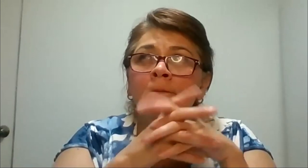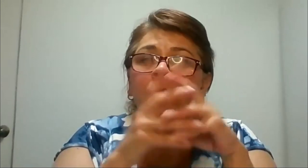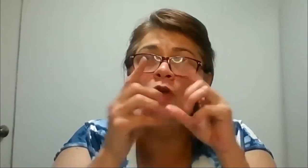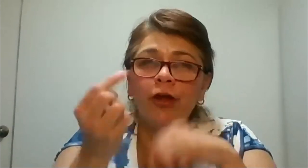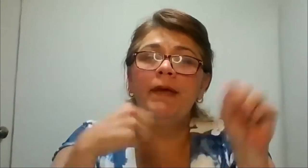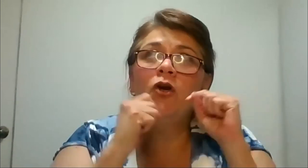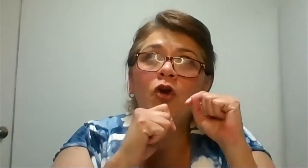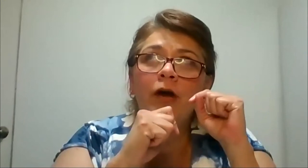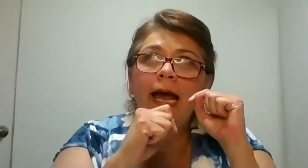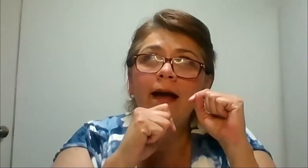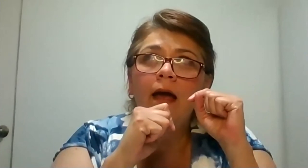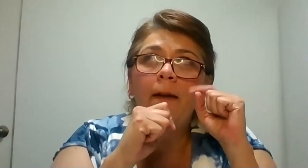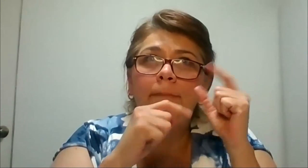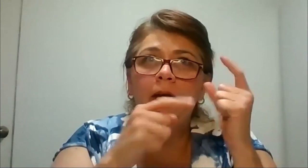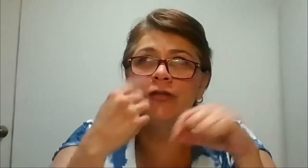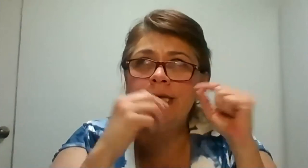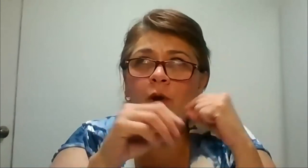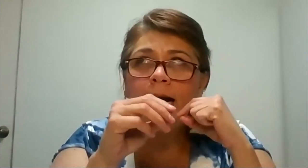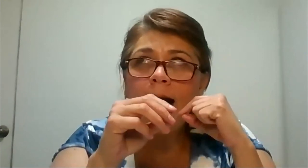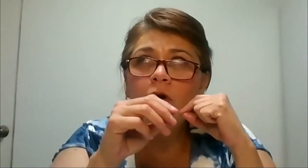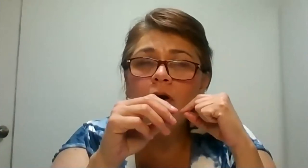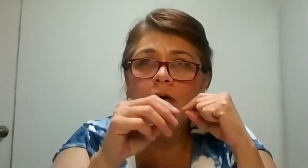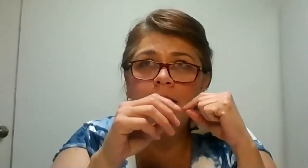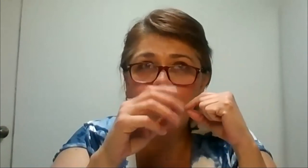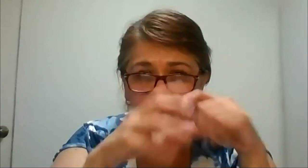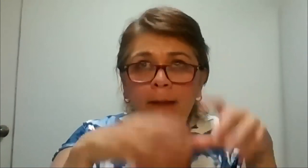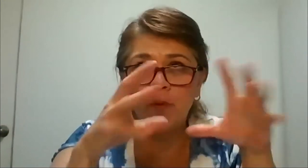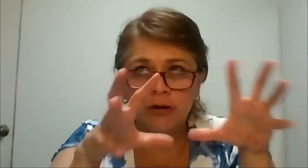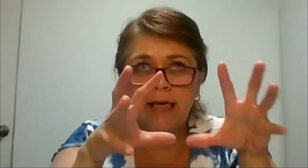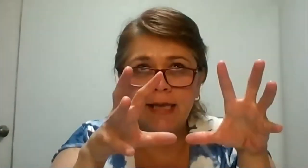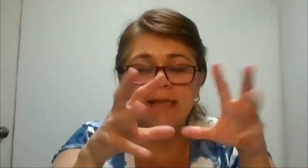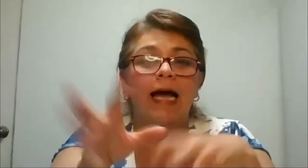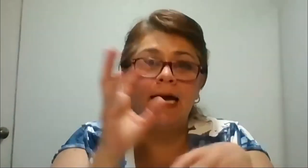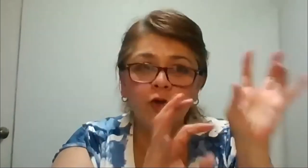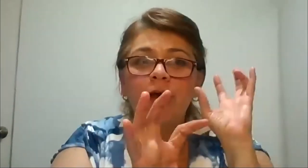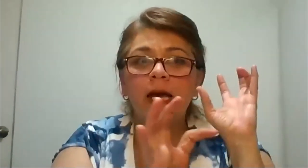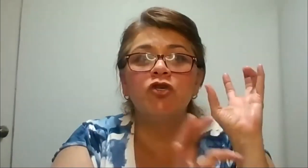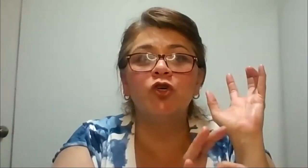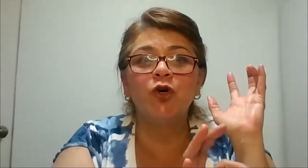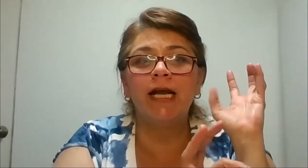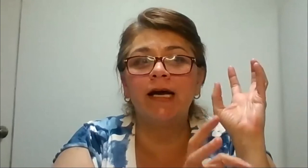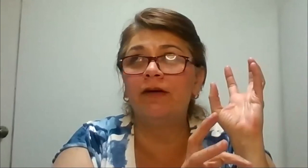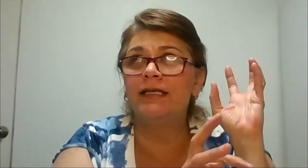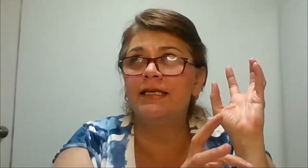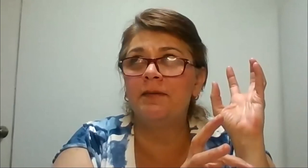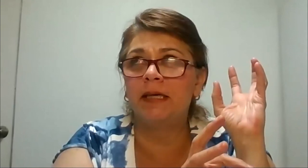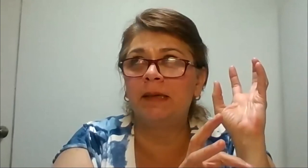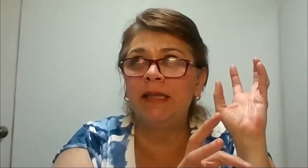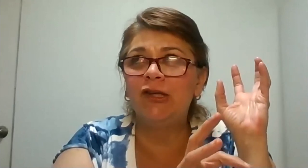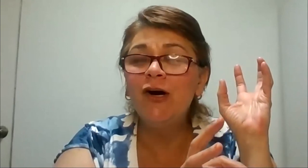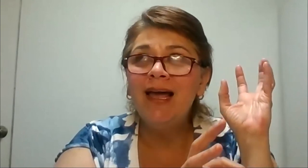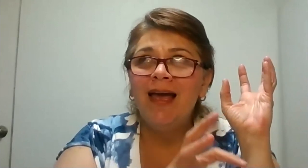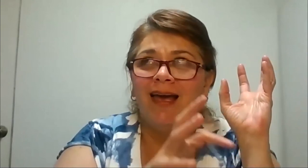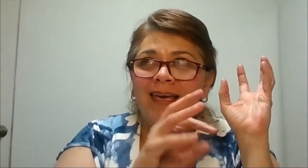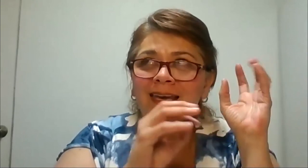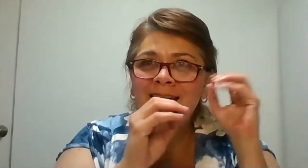bien todavía no lo era, pero se llevó a cabo y también aporté ideas. Ahí todavía yo no era jefa de ese